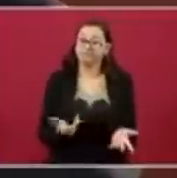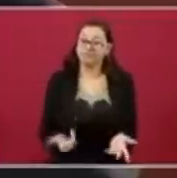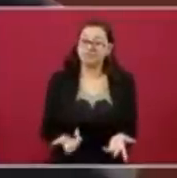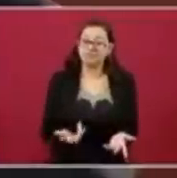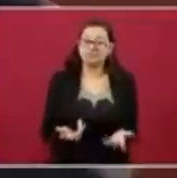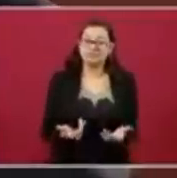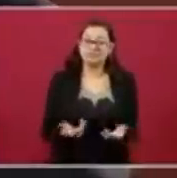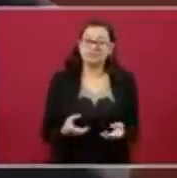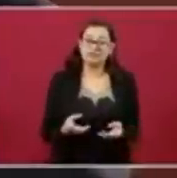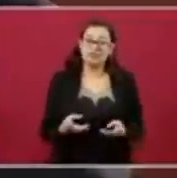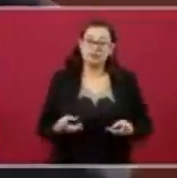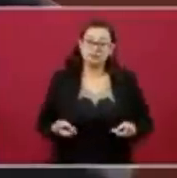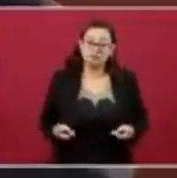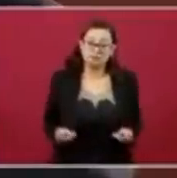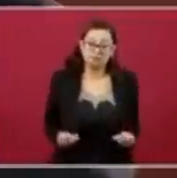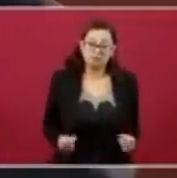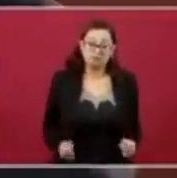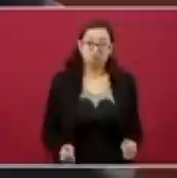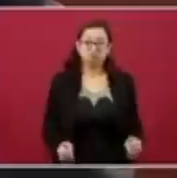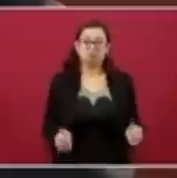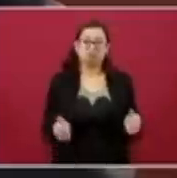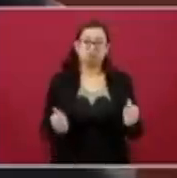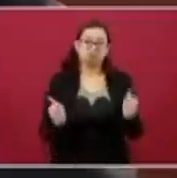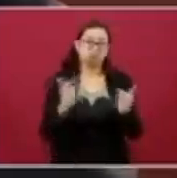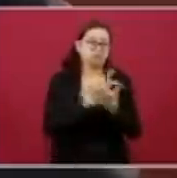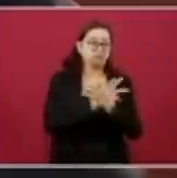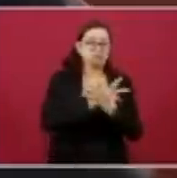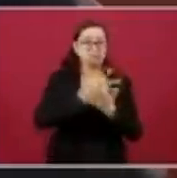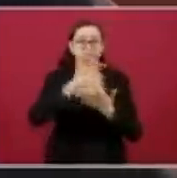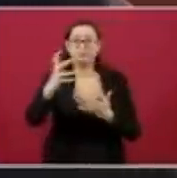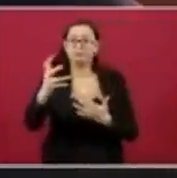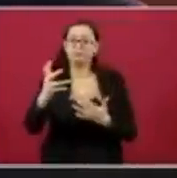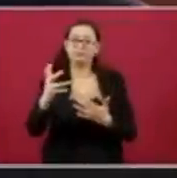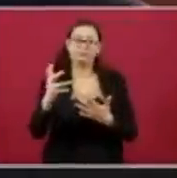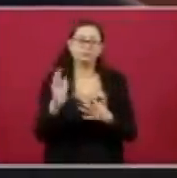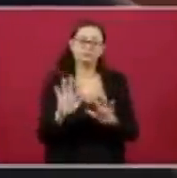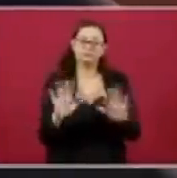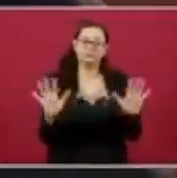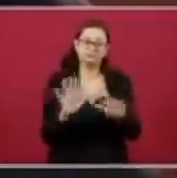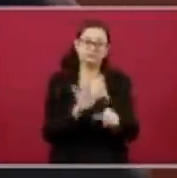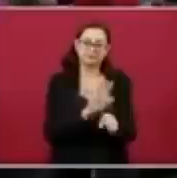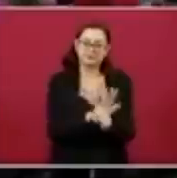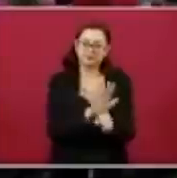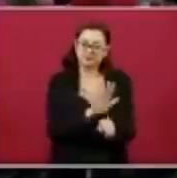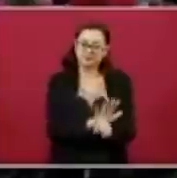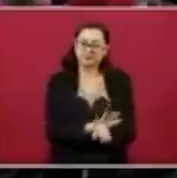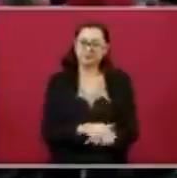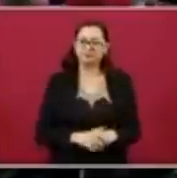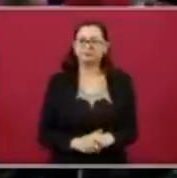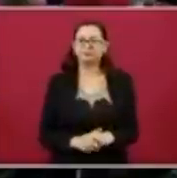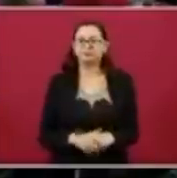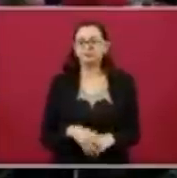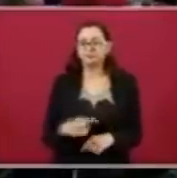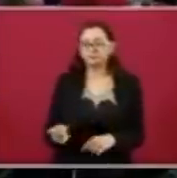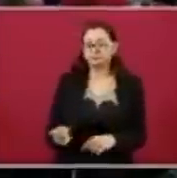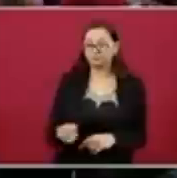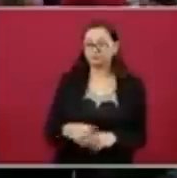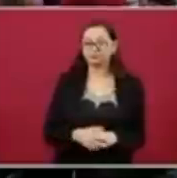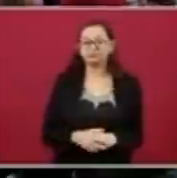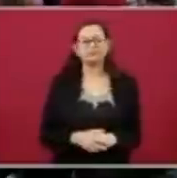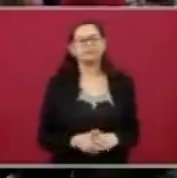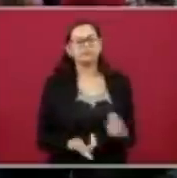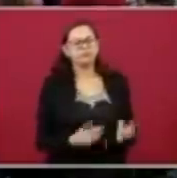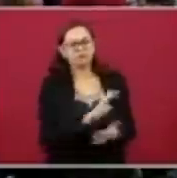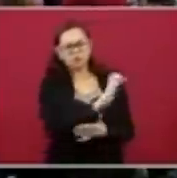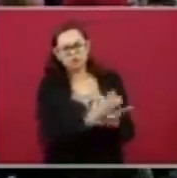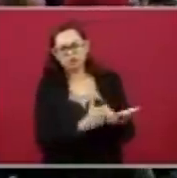sin que haya excesos, sin derroche. Y acerca de la revisión de los contratos